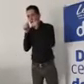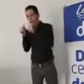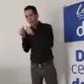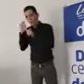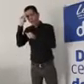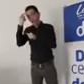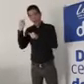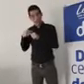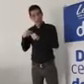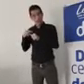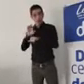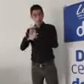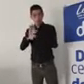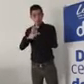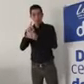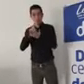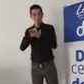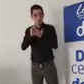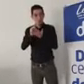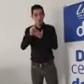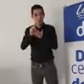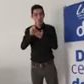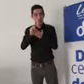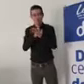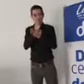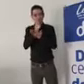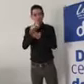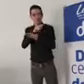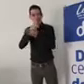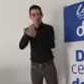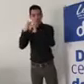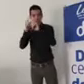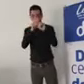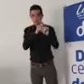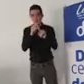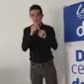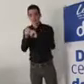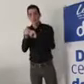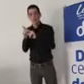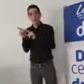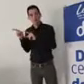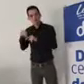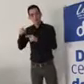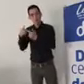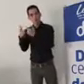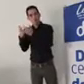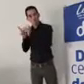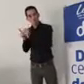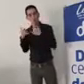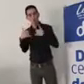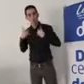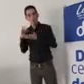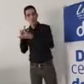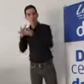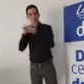en Colombia. Yo soy Julián Rodríguez Astok, como bien presentaban, economista de la Universidad Nacional de Colombia, tengo